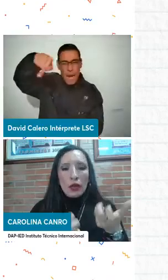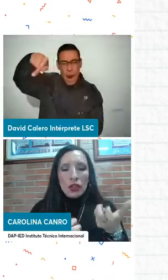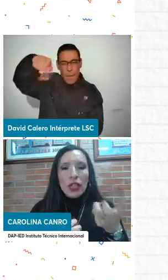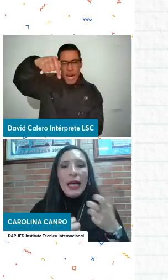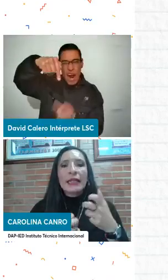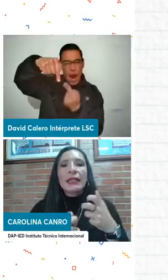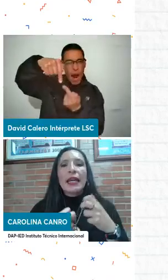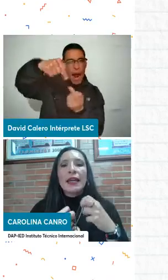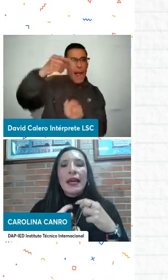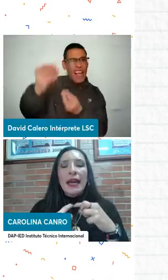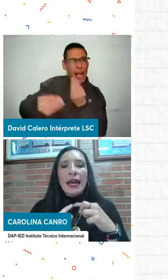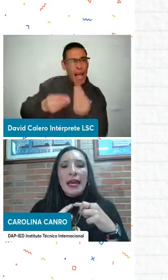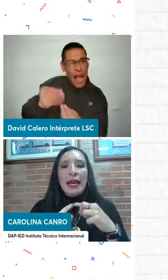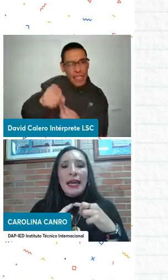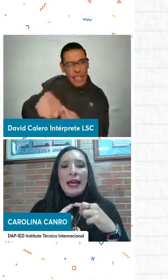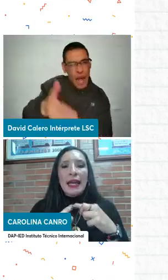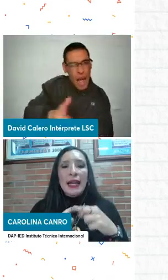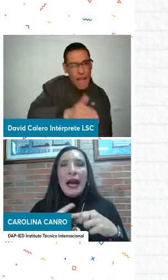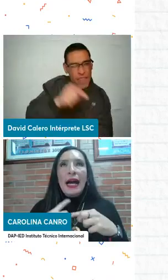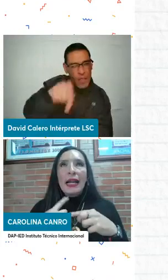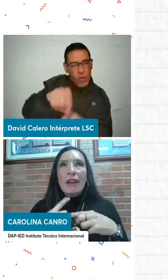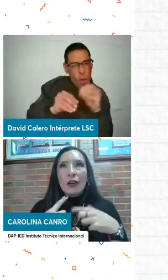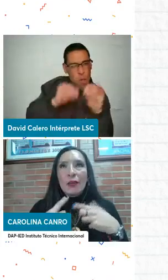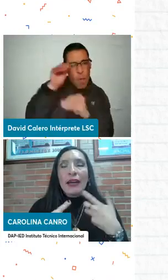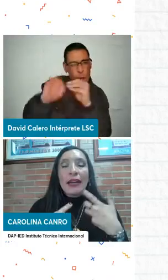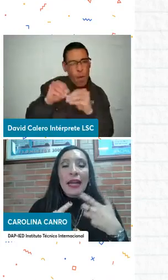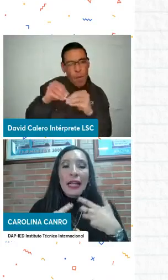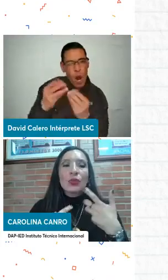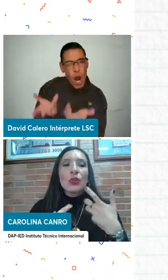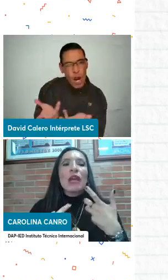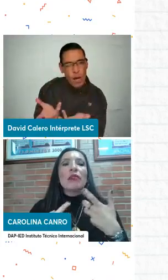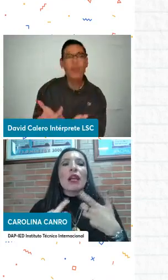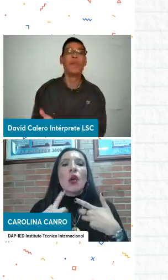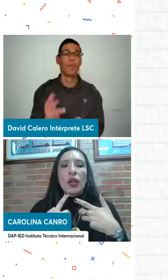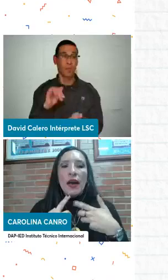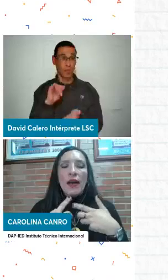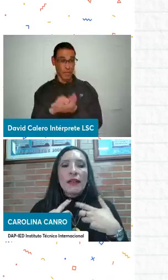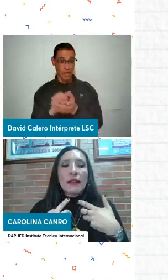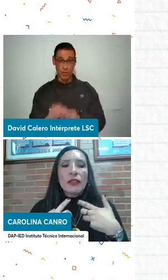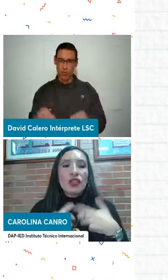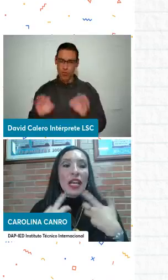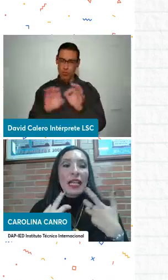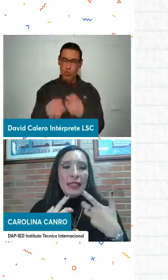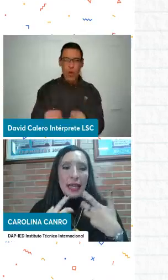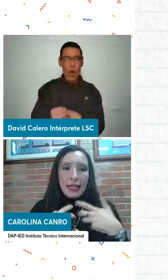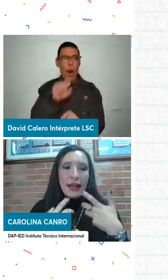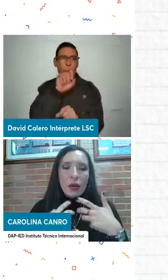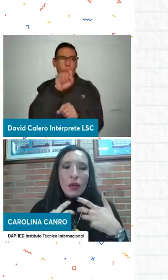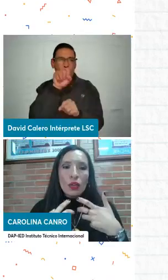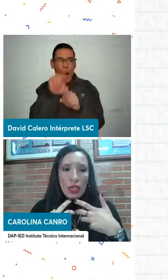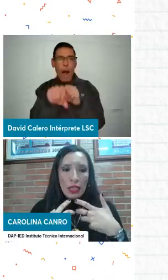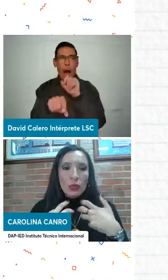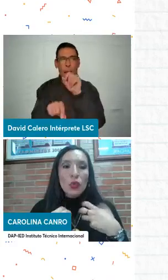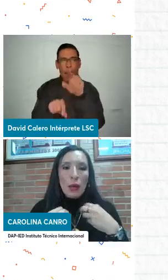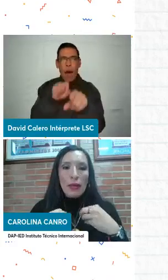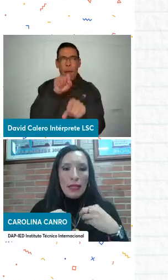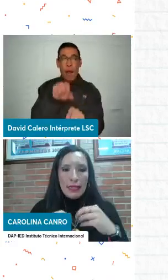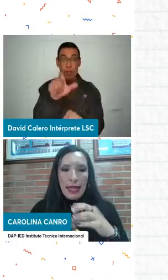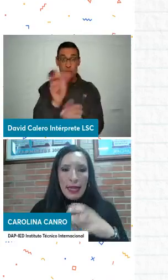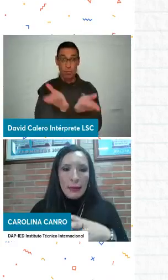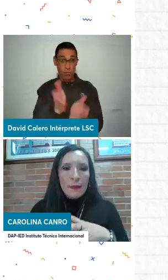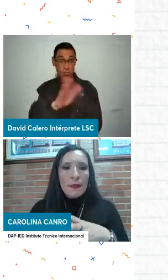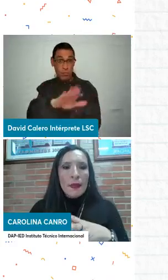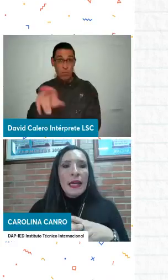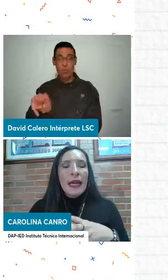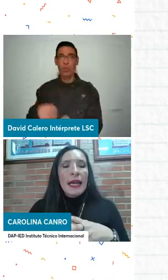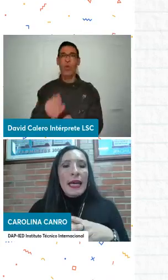pregunta constante, la forma en que el estudiante logra socializar y dar a conocer su